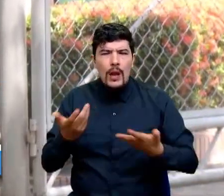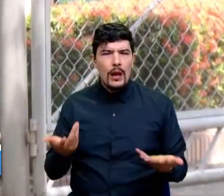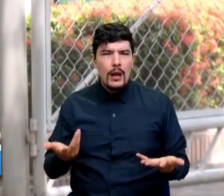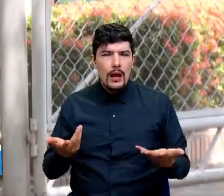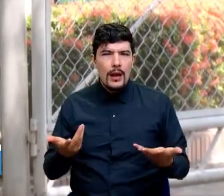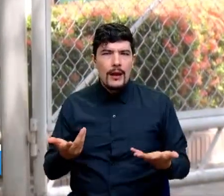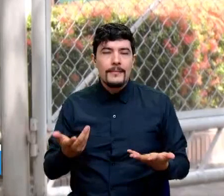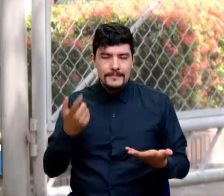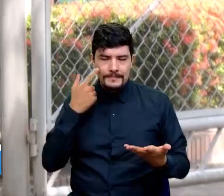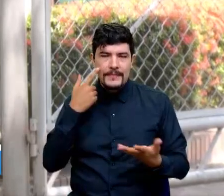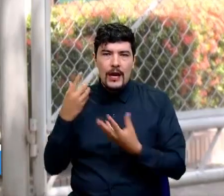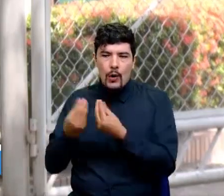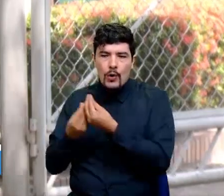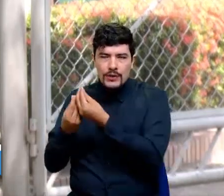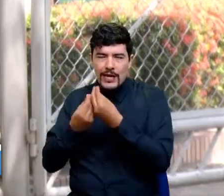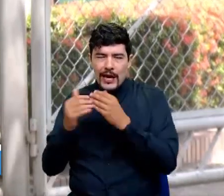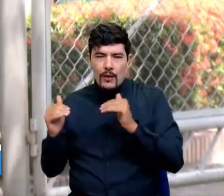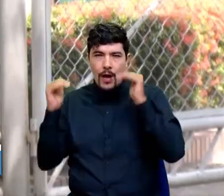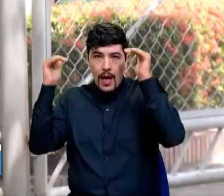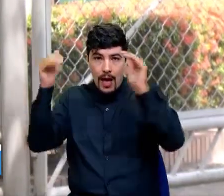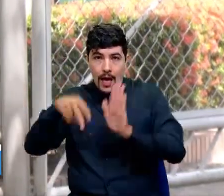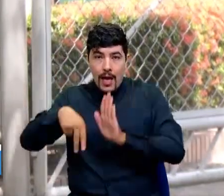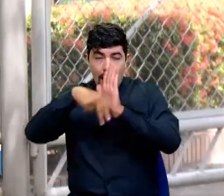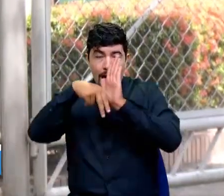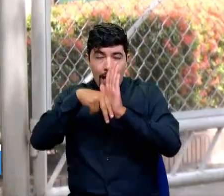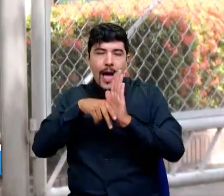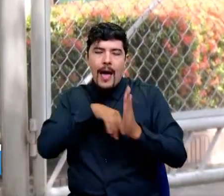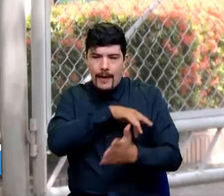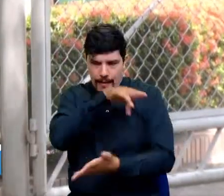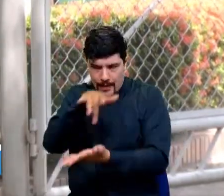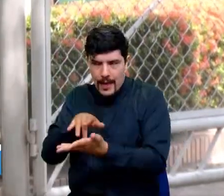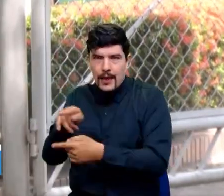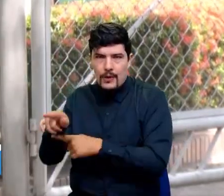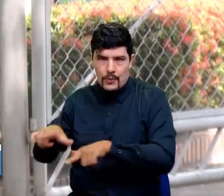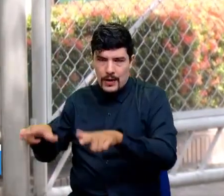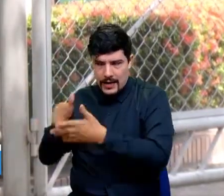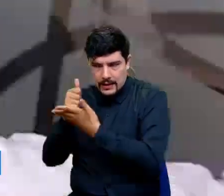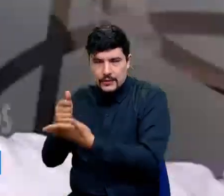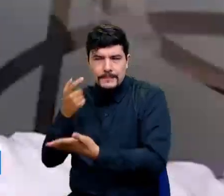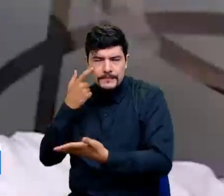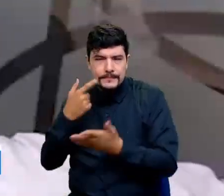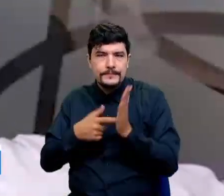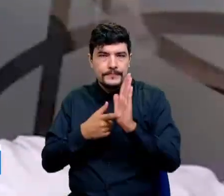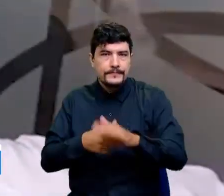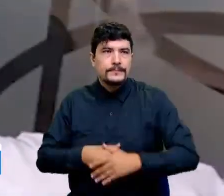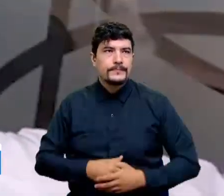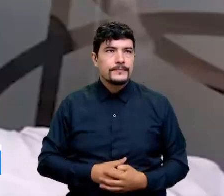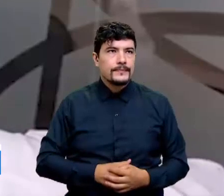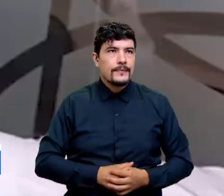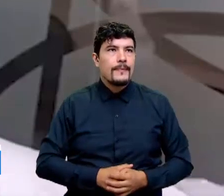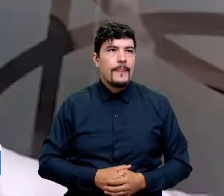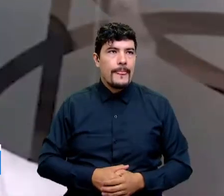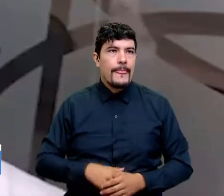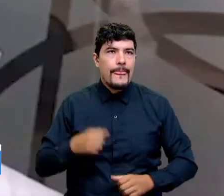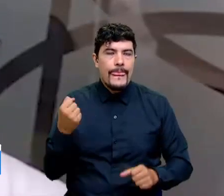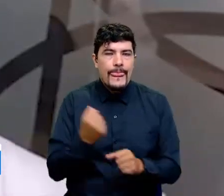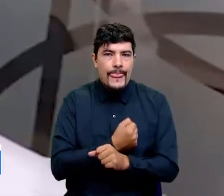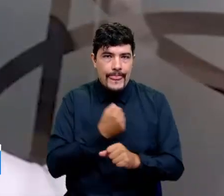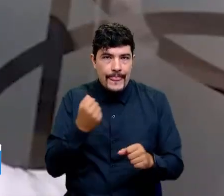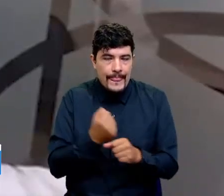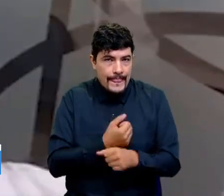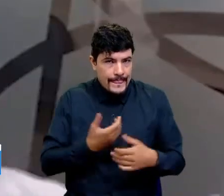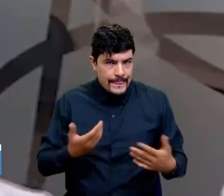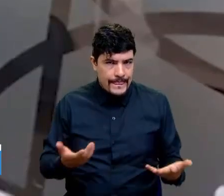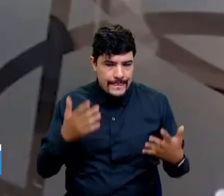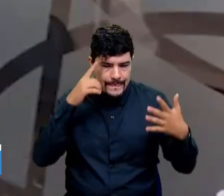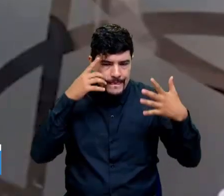consejera del Departamento de Gestión del Riesgo, Adriana Arias, están allí. Estos trabajos se están realizando en